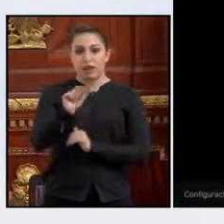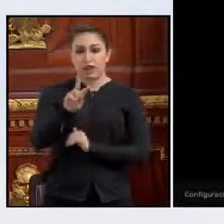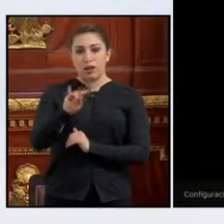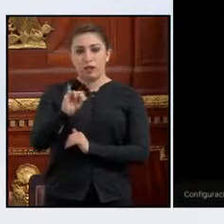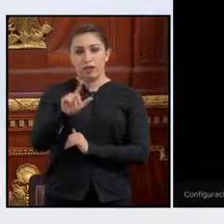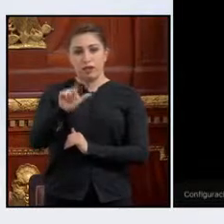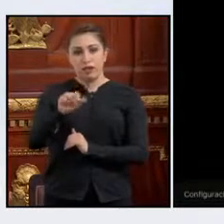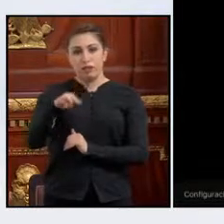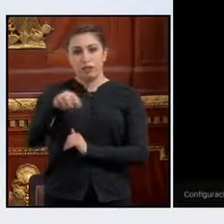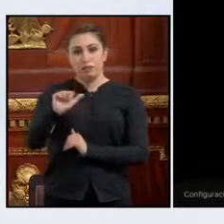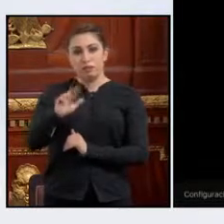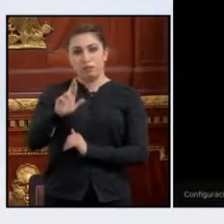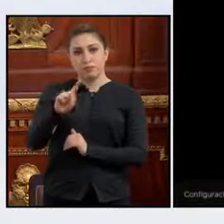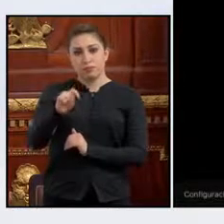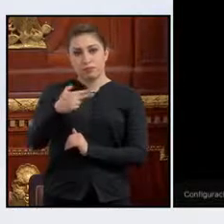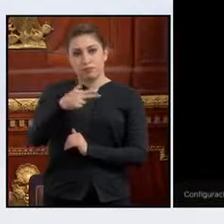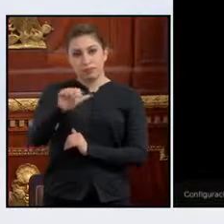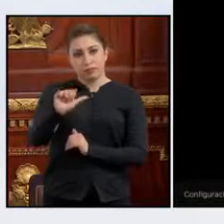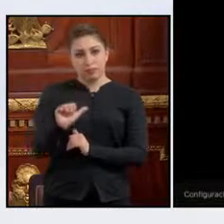Marta Soledad.